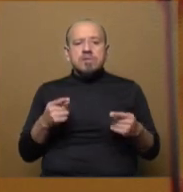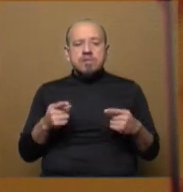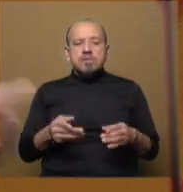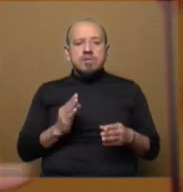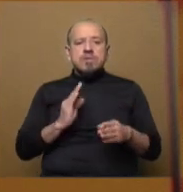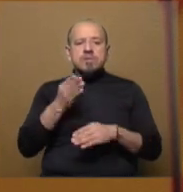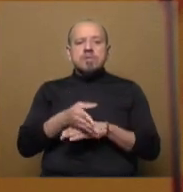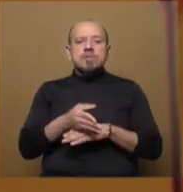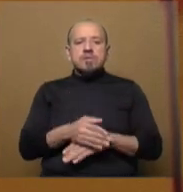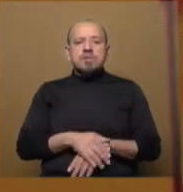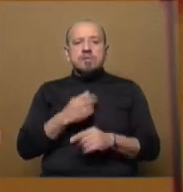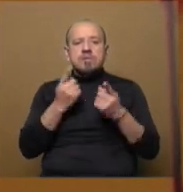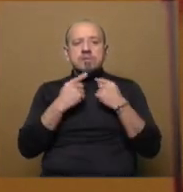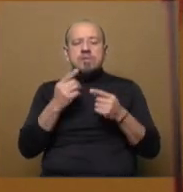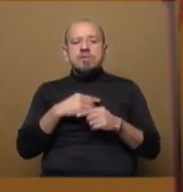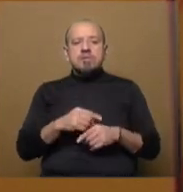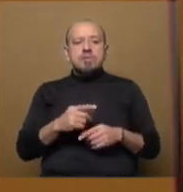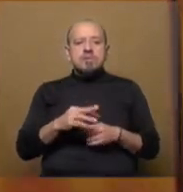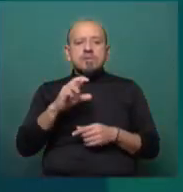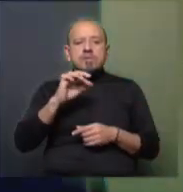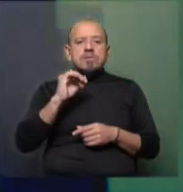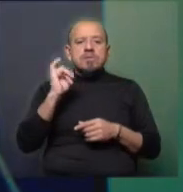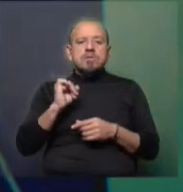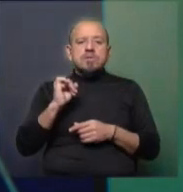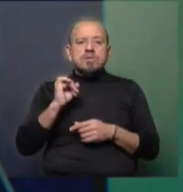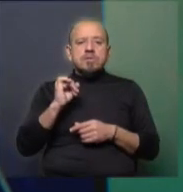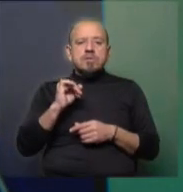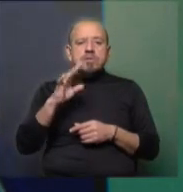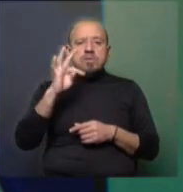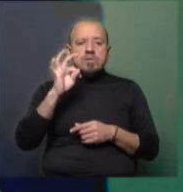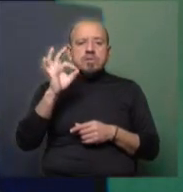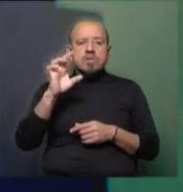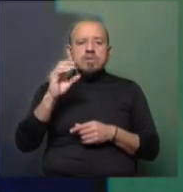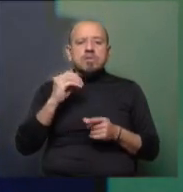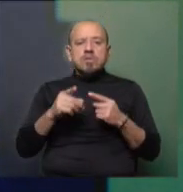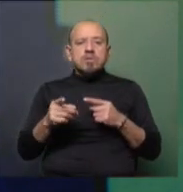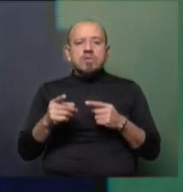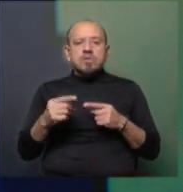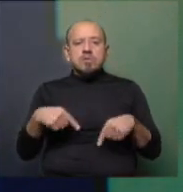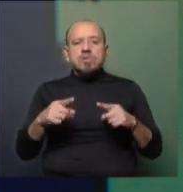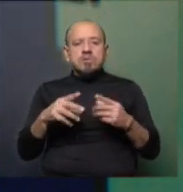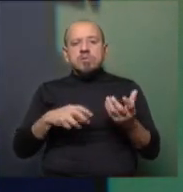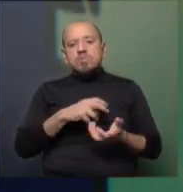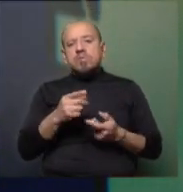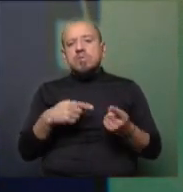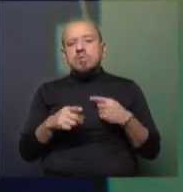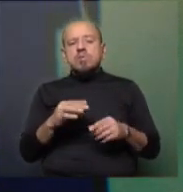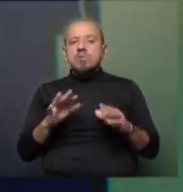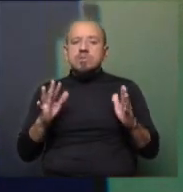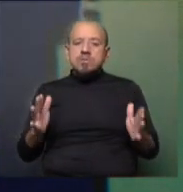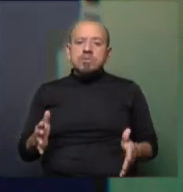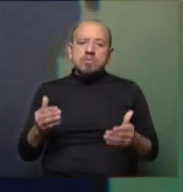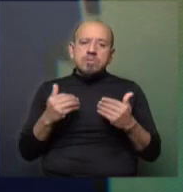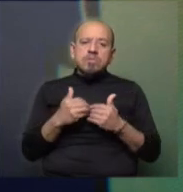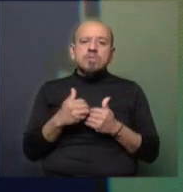acceso. Estamos hablando de Rey Toro y por ahí Pecho. Sí. Después es complicado, ¿no? No está tan abierto y